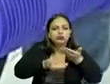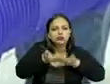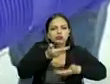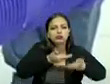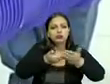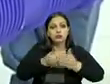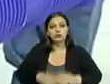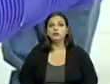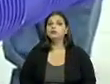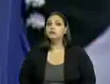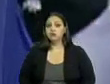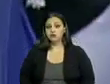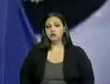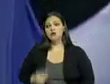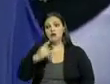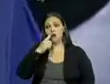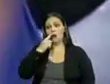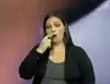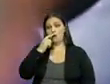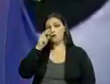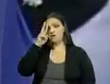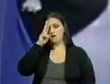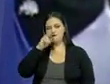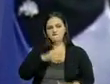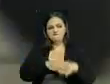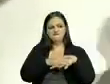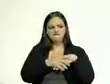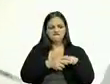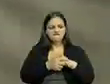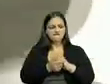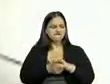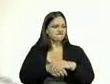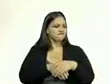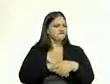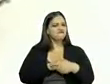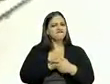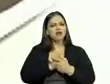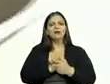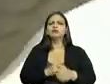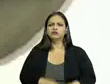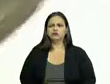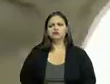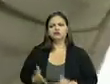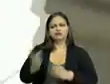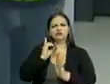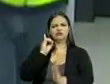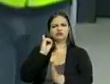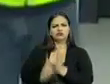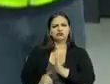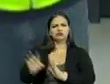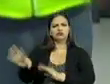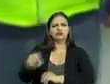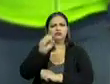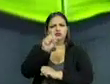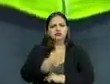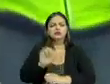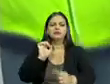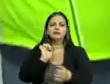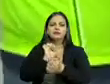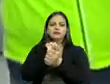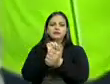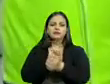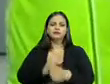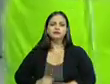cargos, por lo que habría cometido cuando vio sola a la niña de 4 años en el departamento donde vive con su madre, informó Charlie